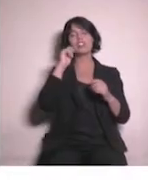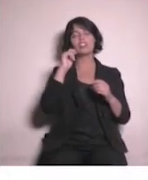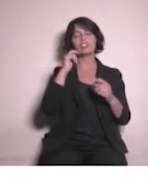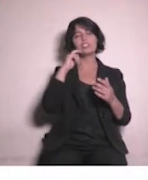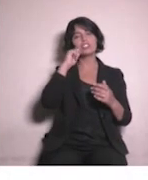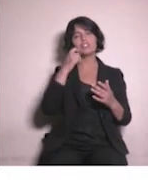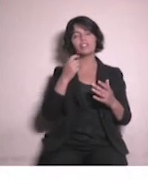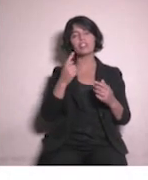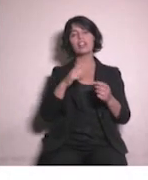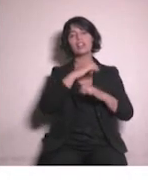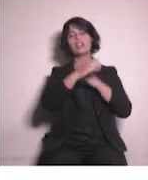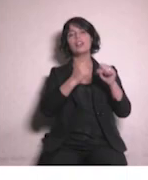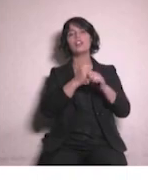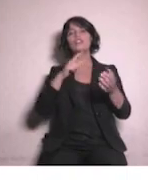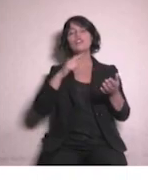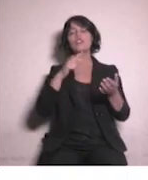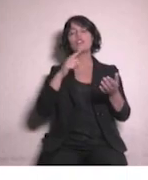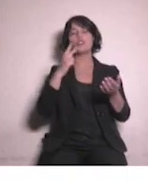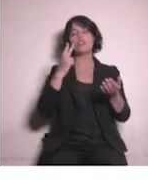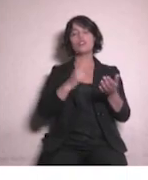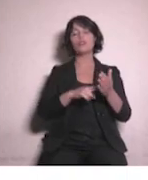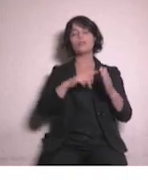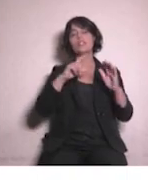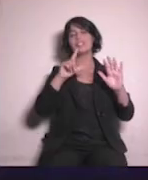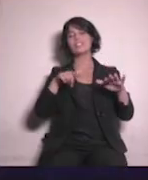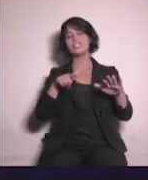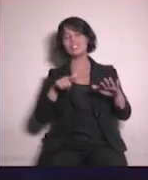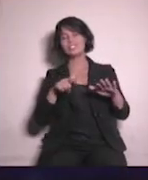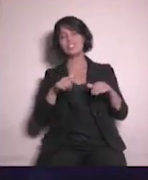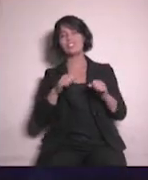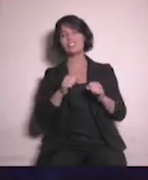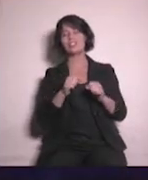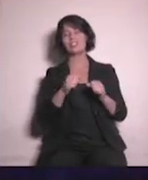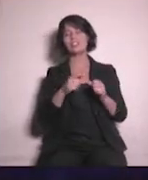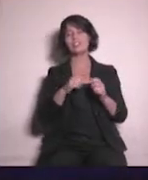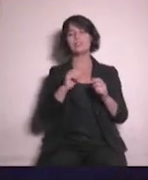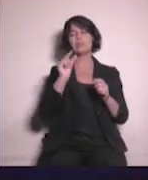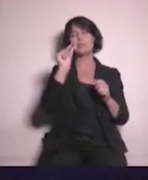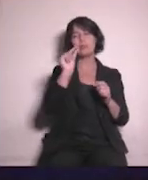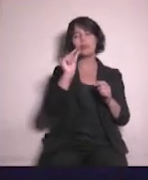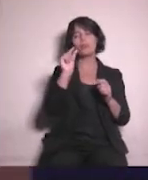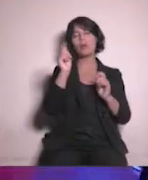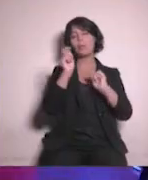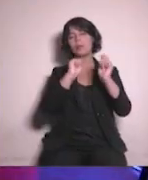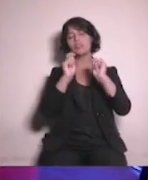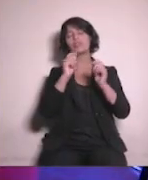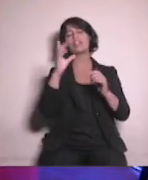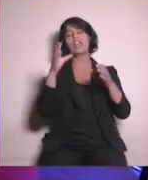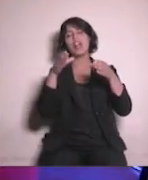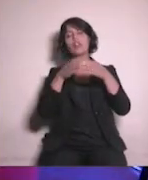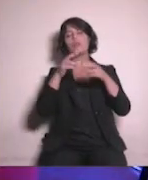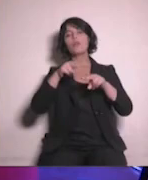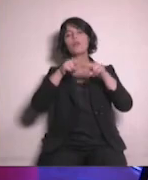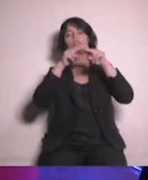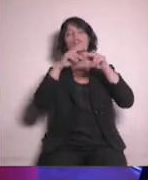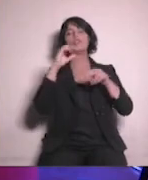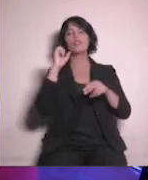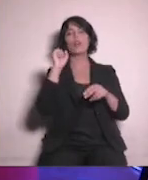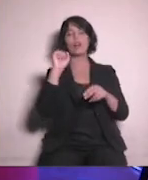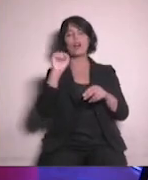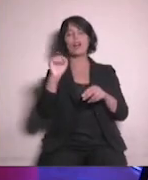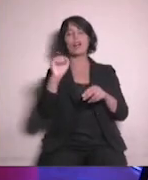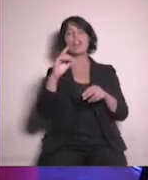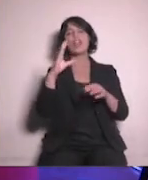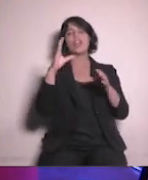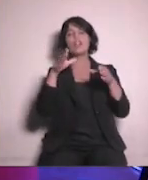en el año 2017 fue un 4,23%, un fondo que tiene un poco menos riesgo que el fondo A. El fondo C es lejos nuestro